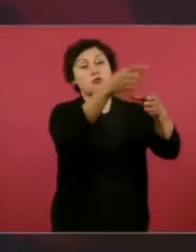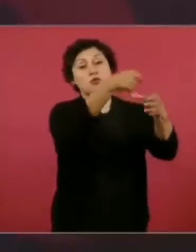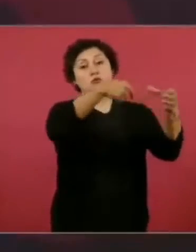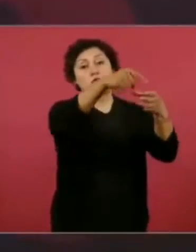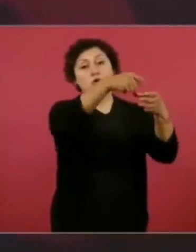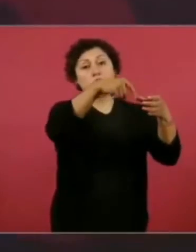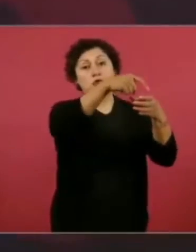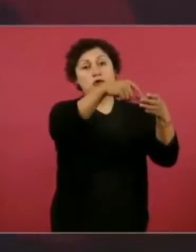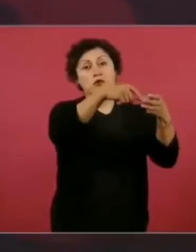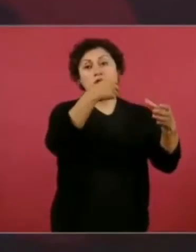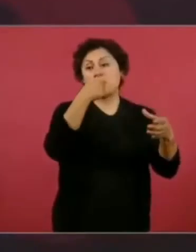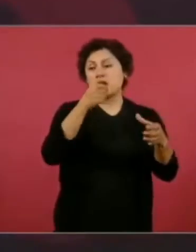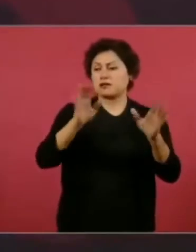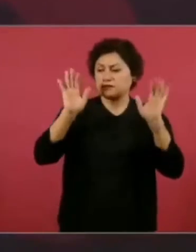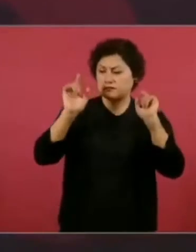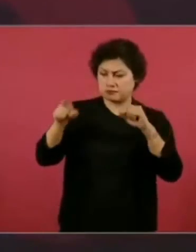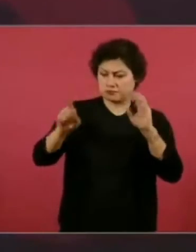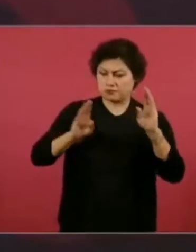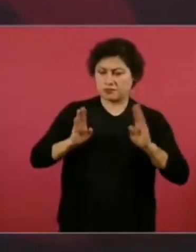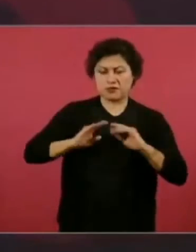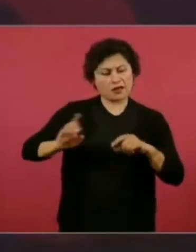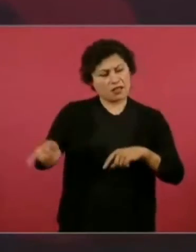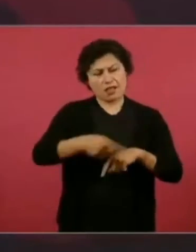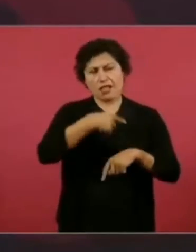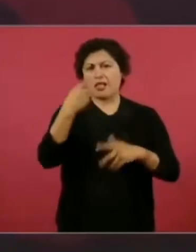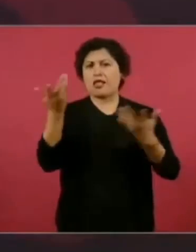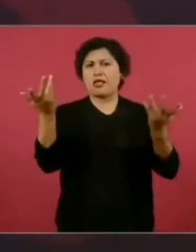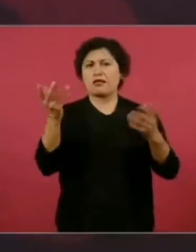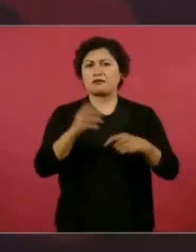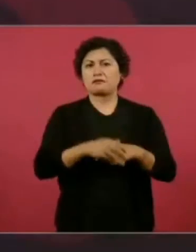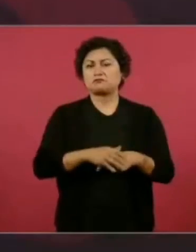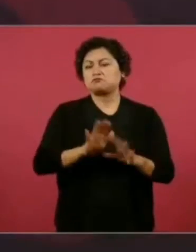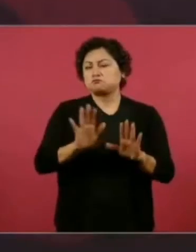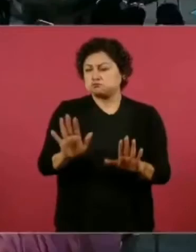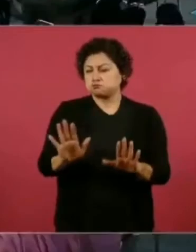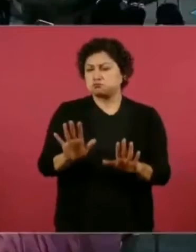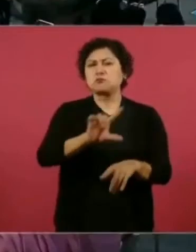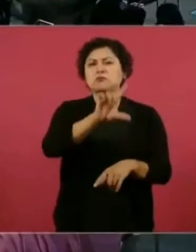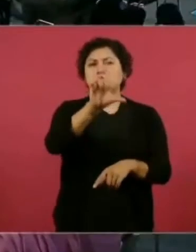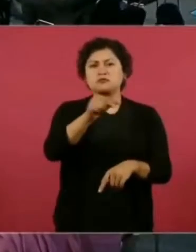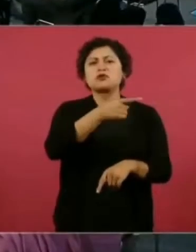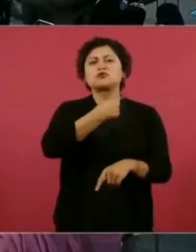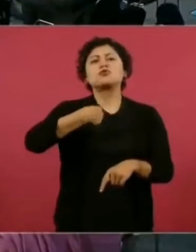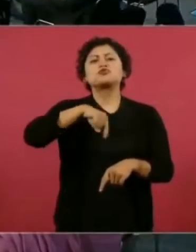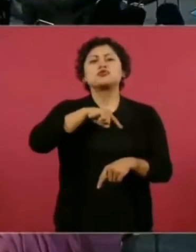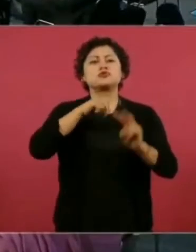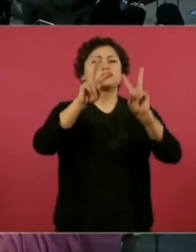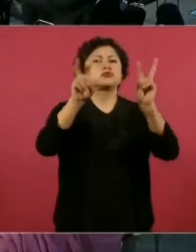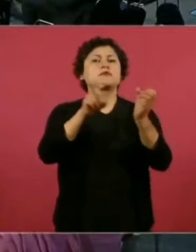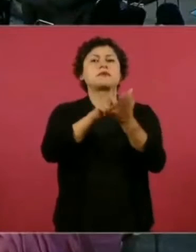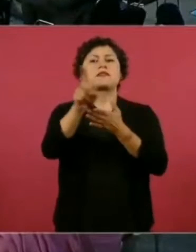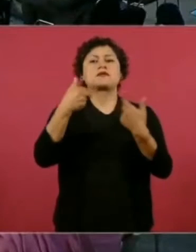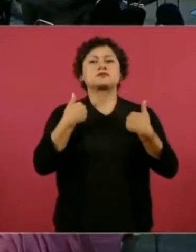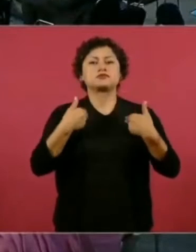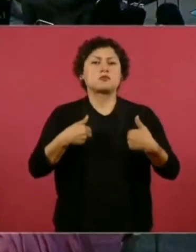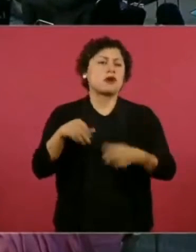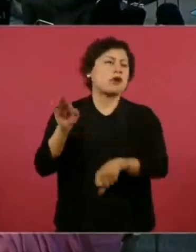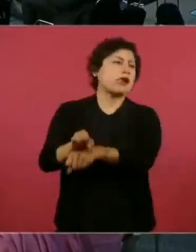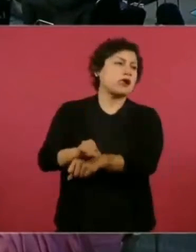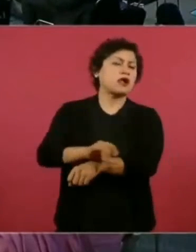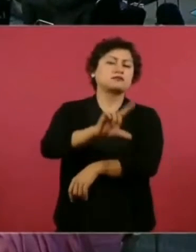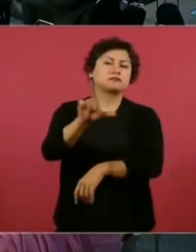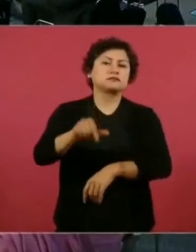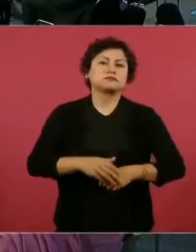hagan su trabajo y nosotros nos hacemos cargo de los derechos humanos. Y a lo mejor hasta